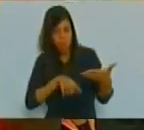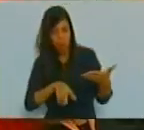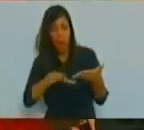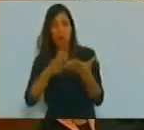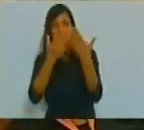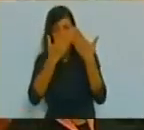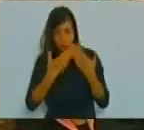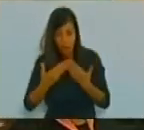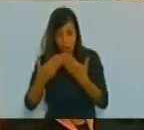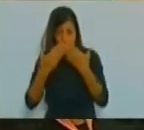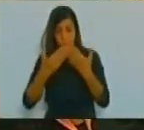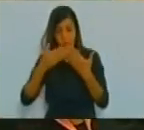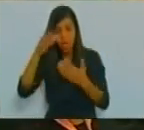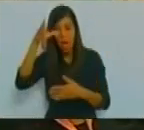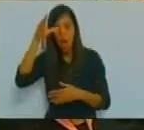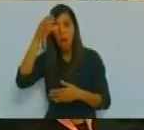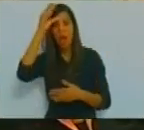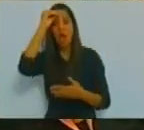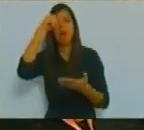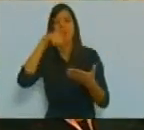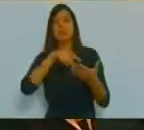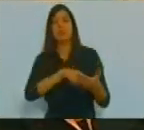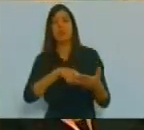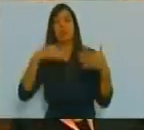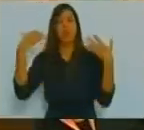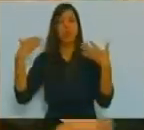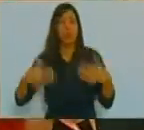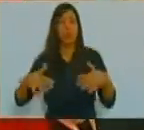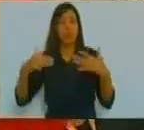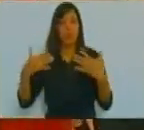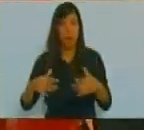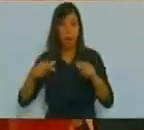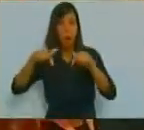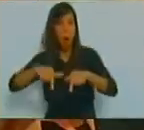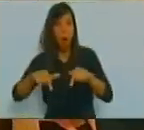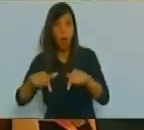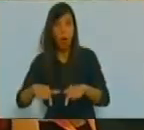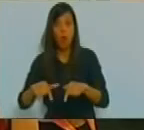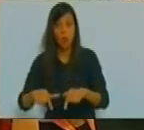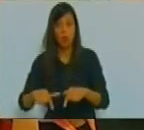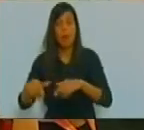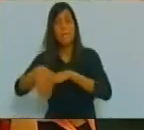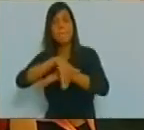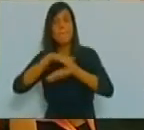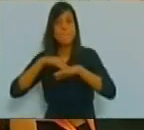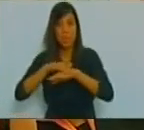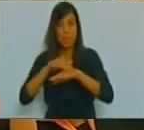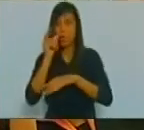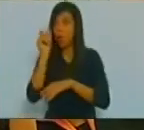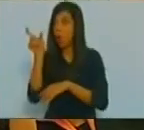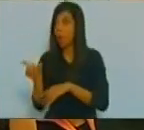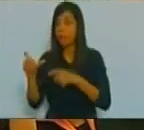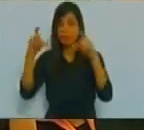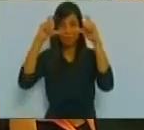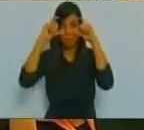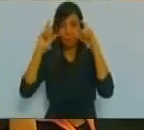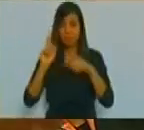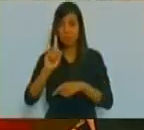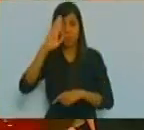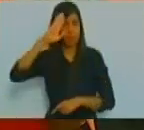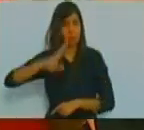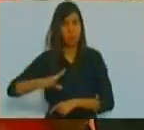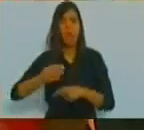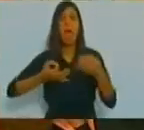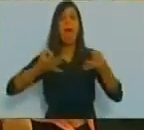las grandes misiones que son parte del legado de chávez y que hoy el ministro reverol nos